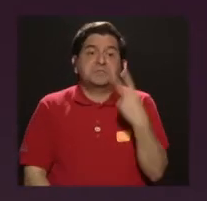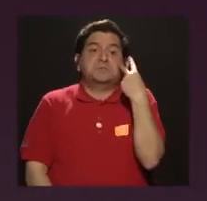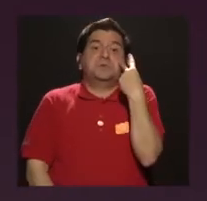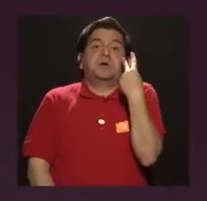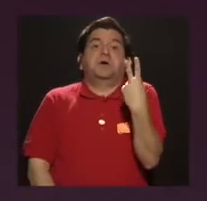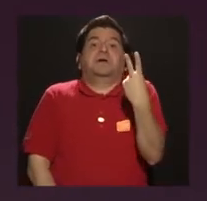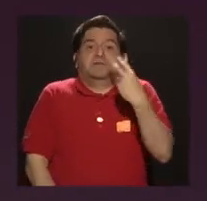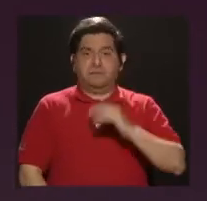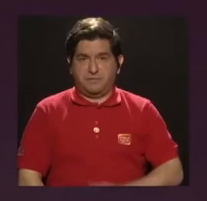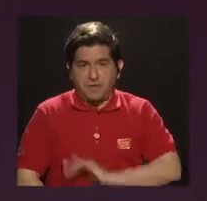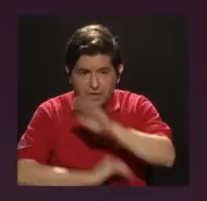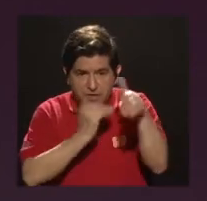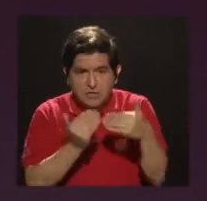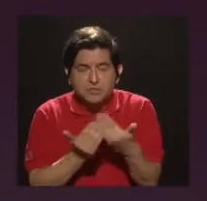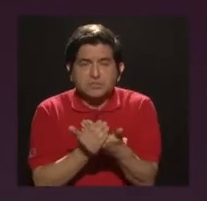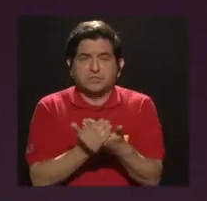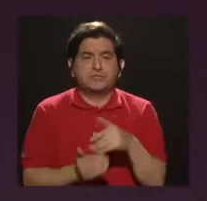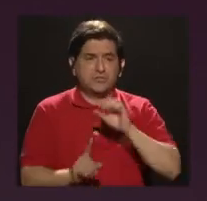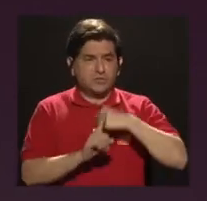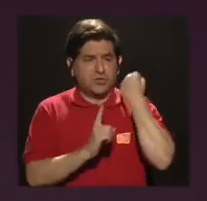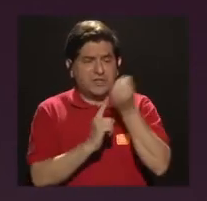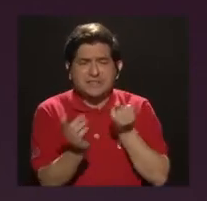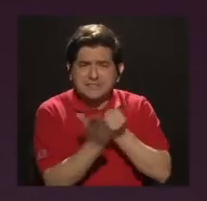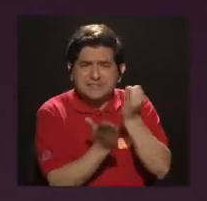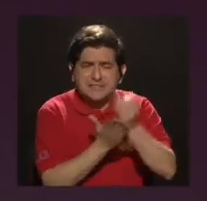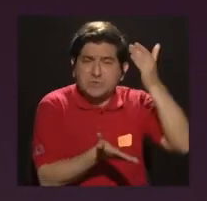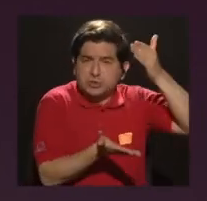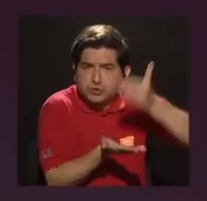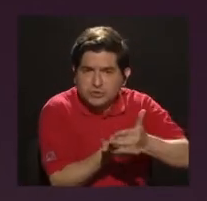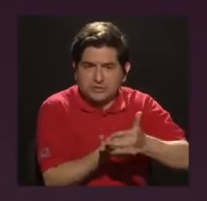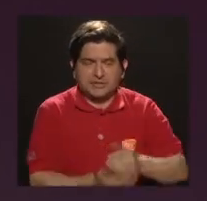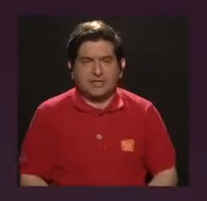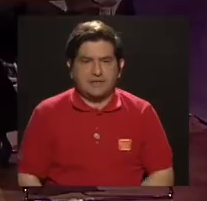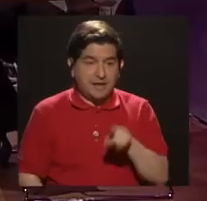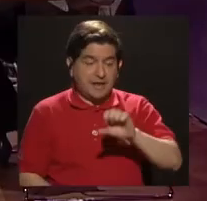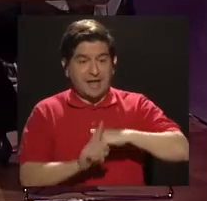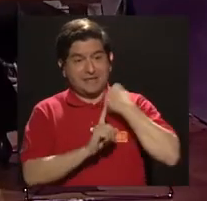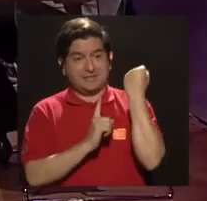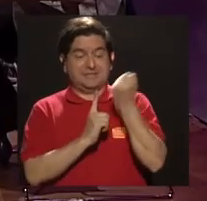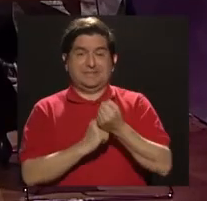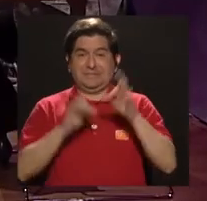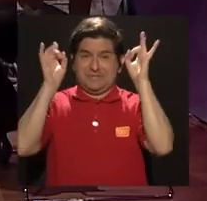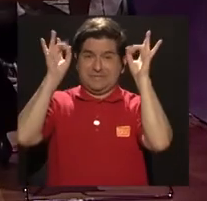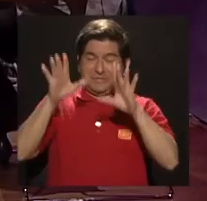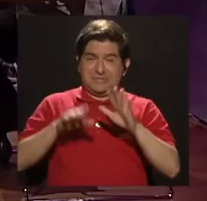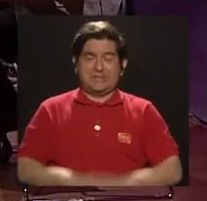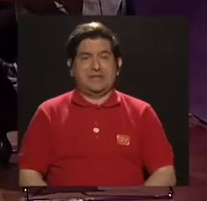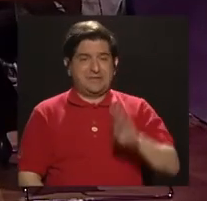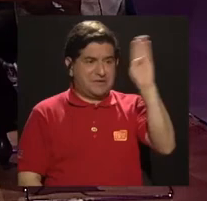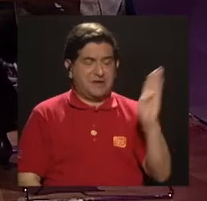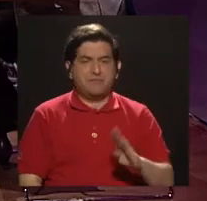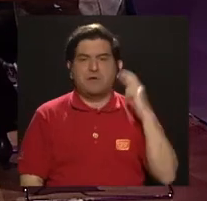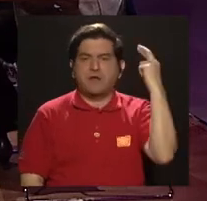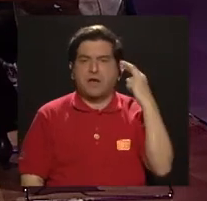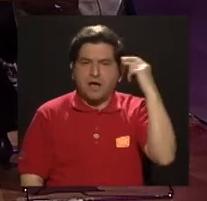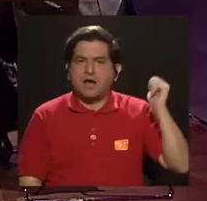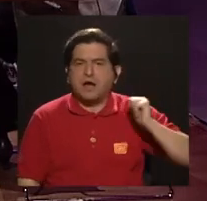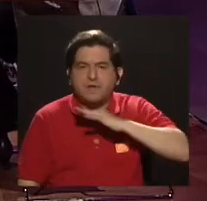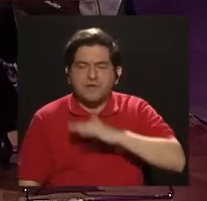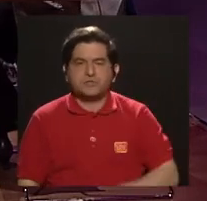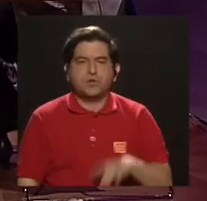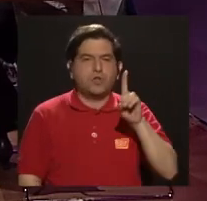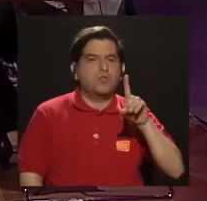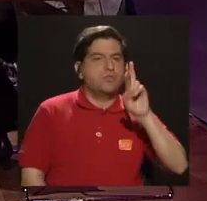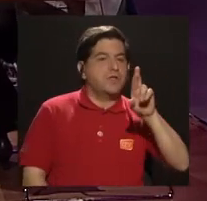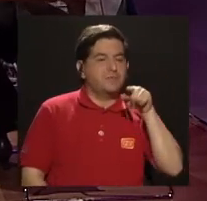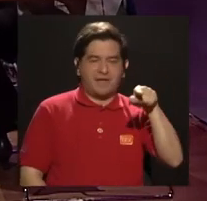para todas estas partes todas estas investigaciones y este trama que está viviendo brasil por razones de corrupción en los que mil más de